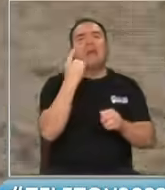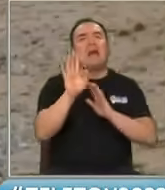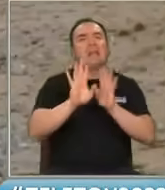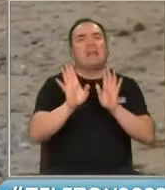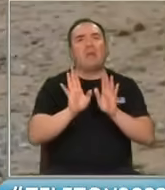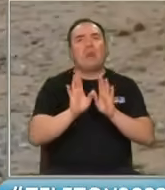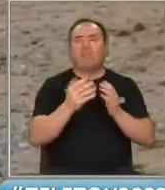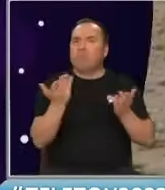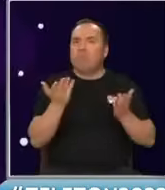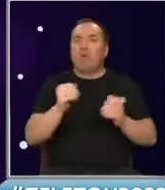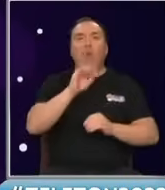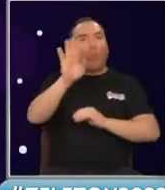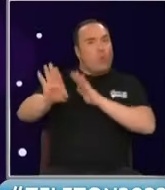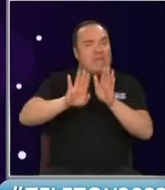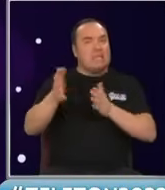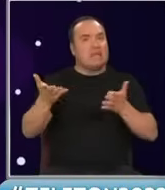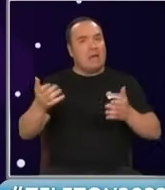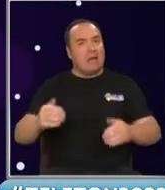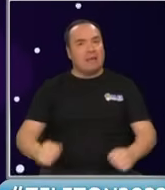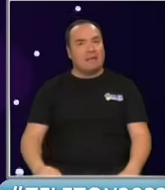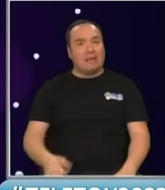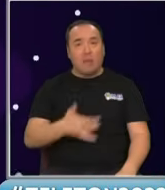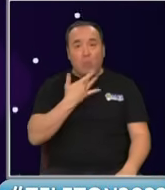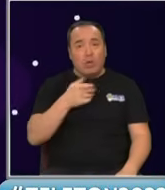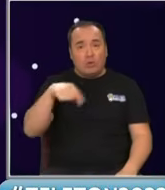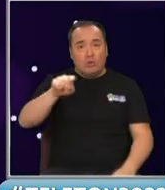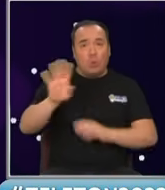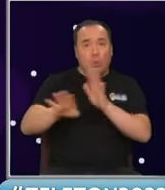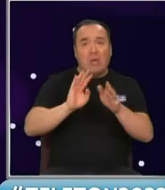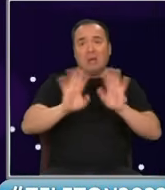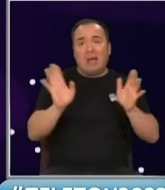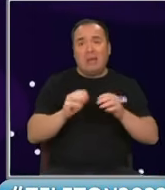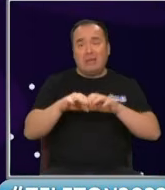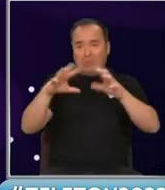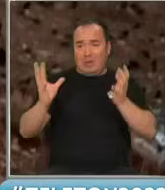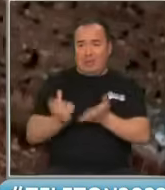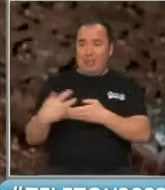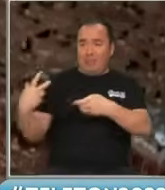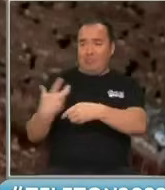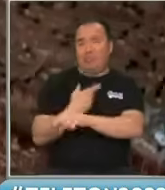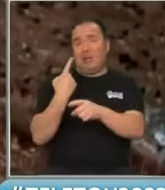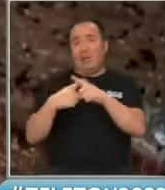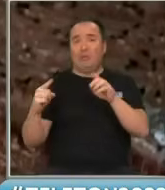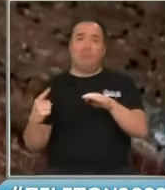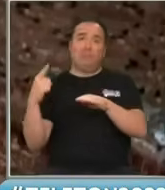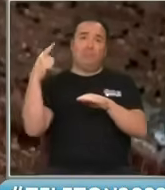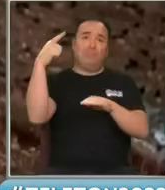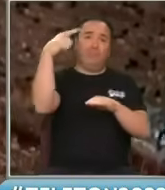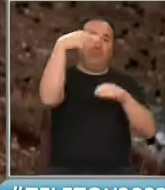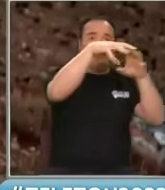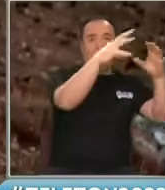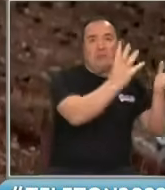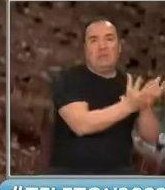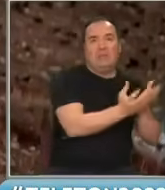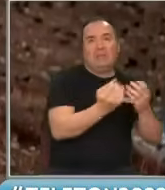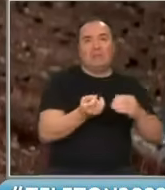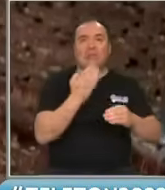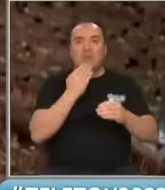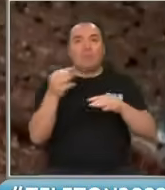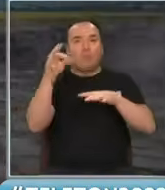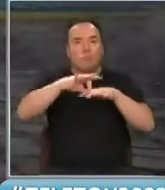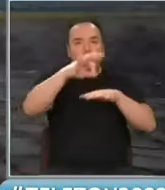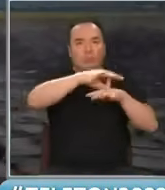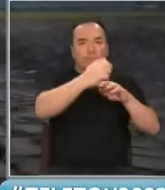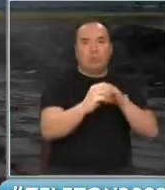más, es cuidarlo. Porque si no lo cuidamos, tendremos que irnos a otro planeta. Tendremos que plantar árboles,